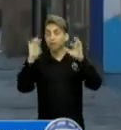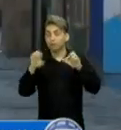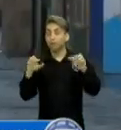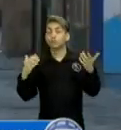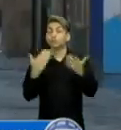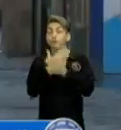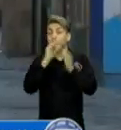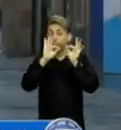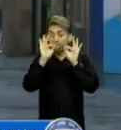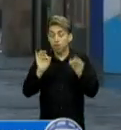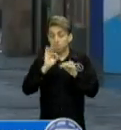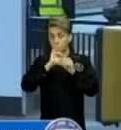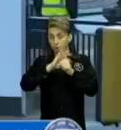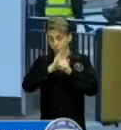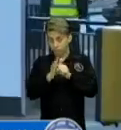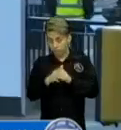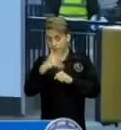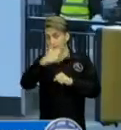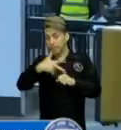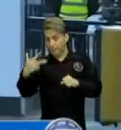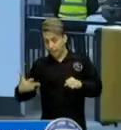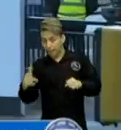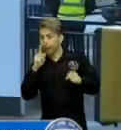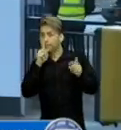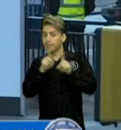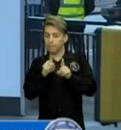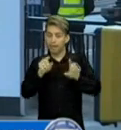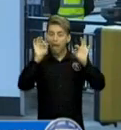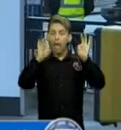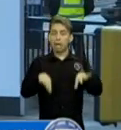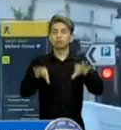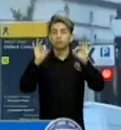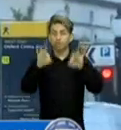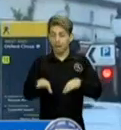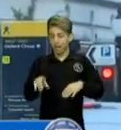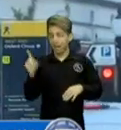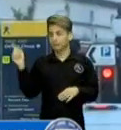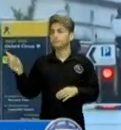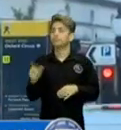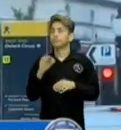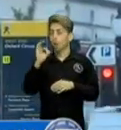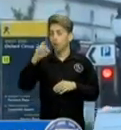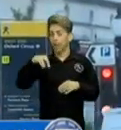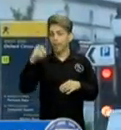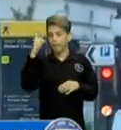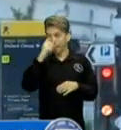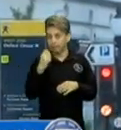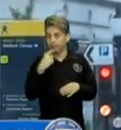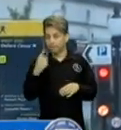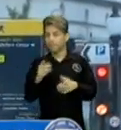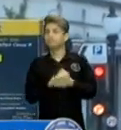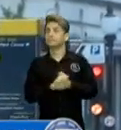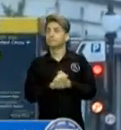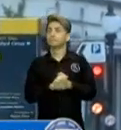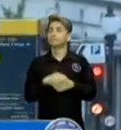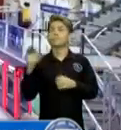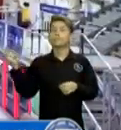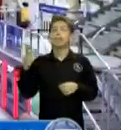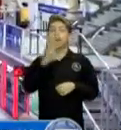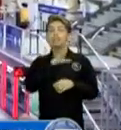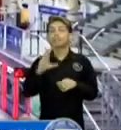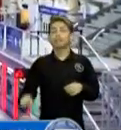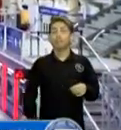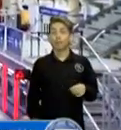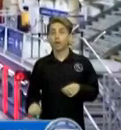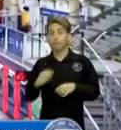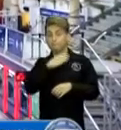los Países Bajos y otro en Australia, según la OMS. En América, el presidente de El Salvador, Nayib Bukele, ha